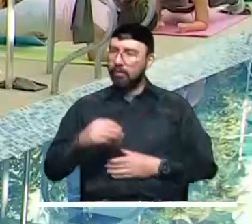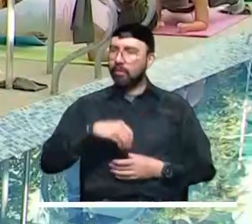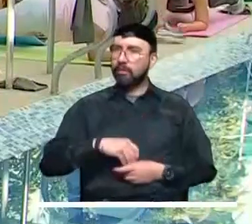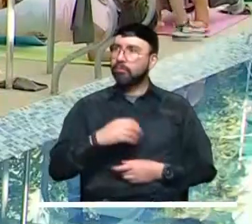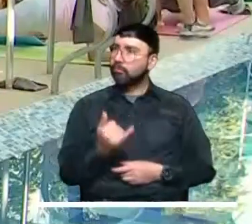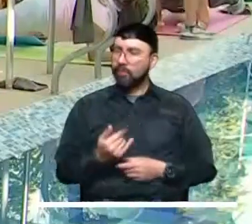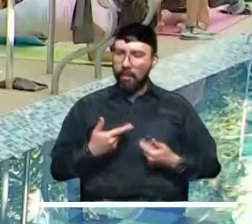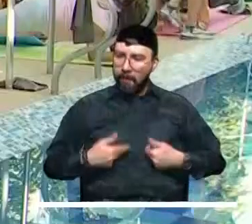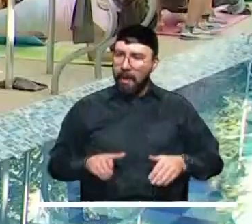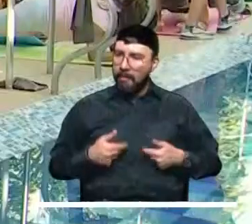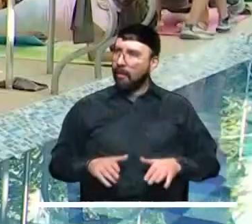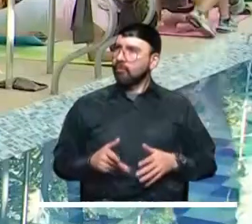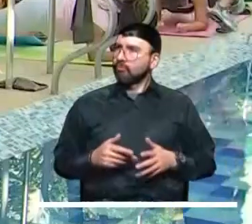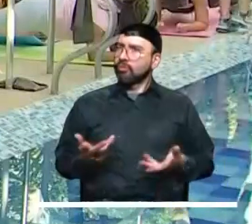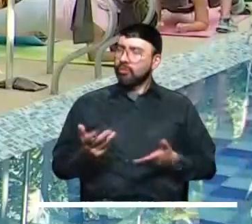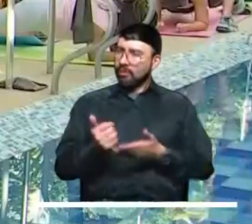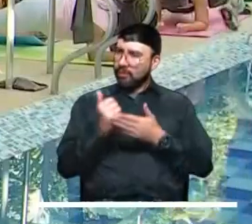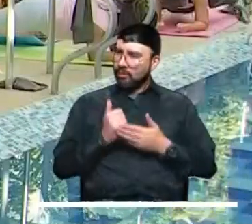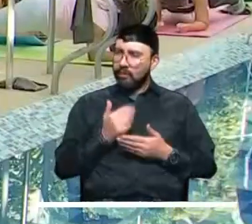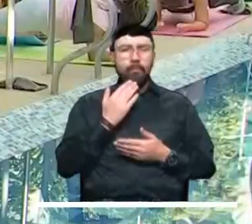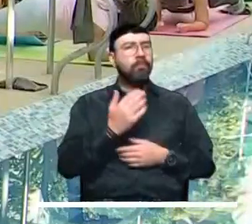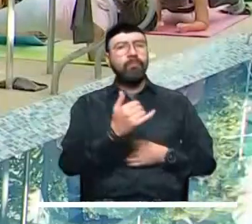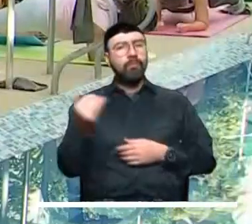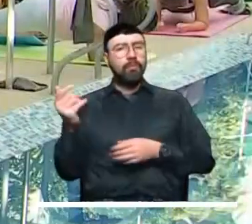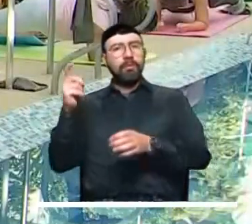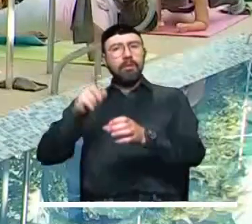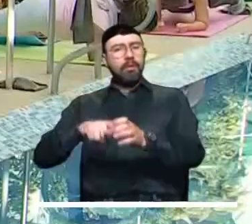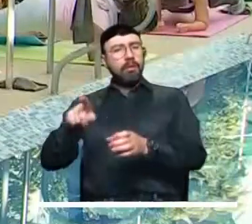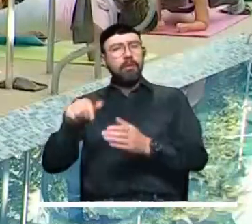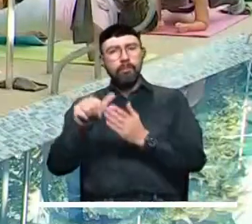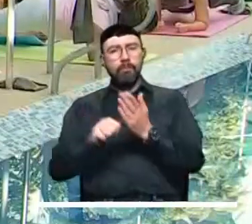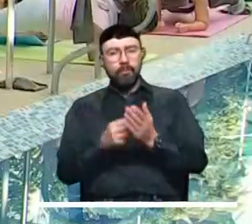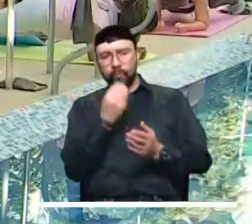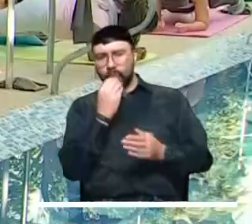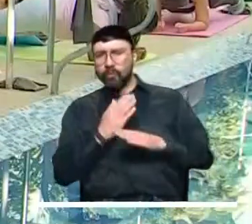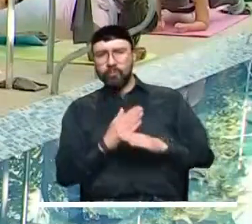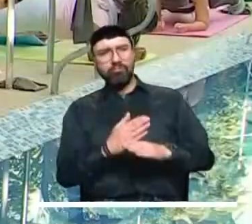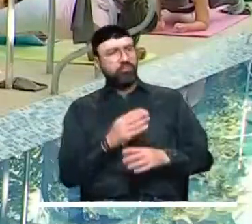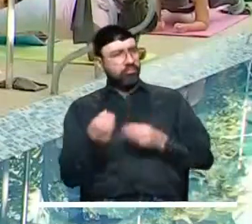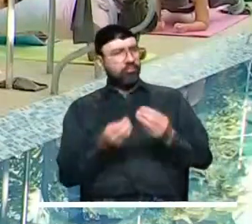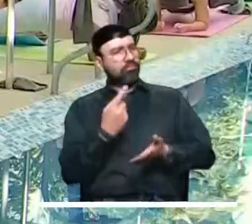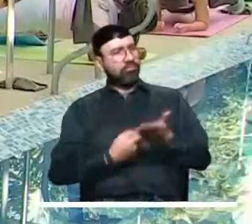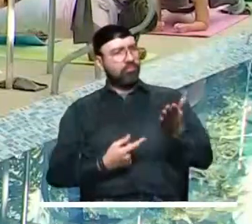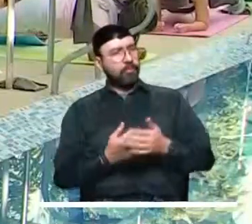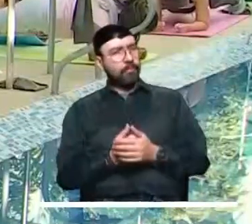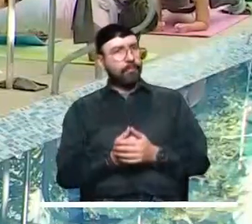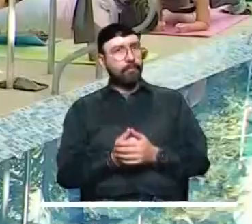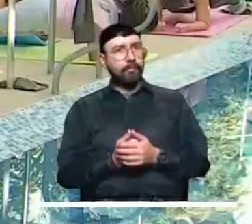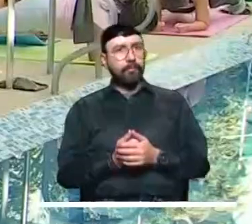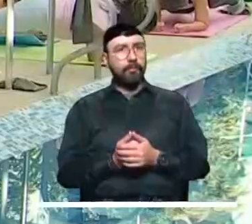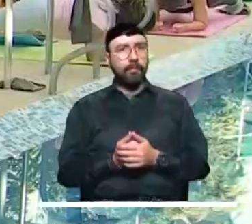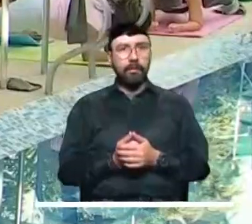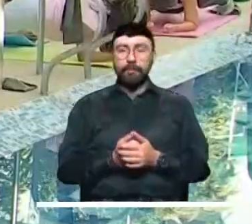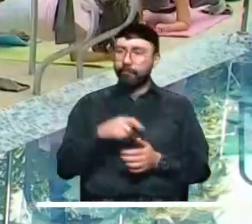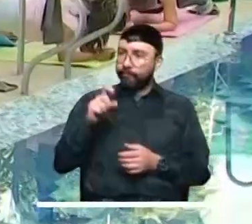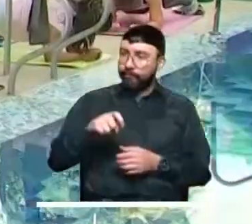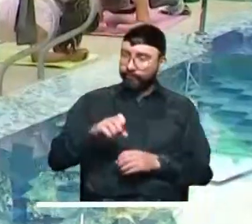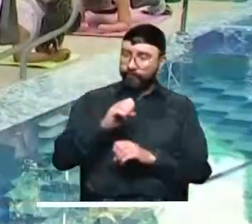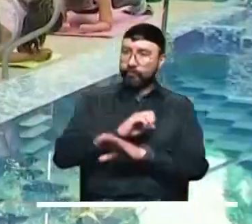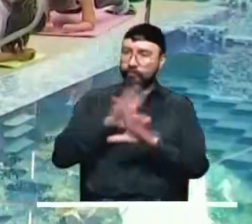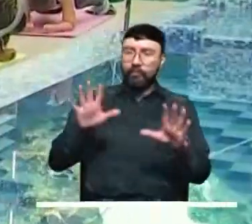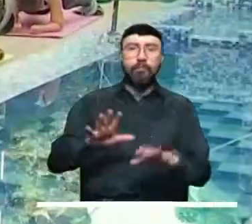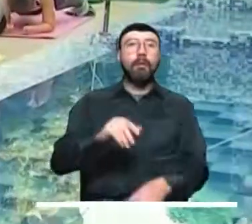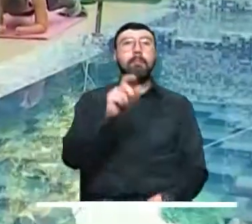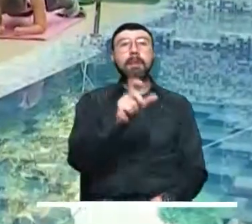que muchos de ellos están ahora en el programa de ayuno intermitente. Algo que hay que aclarar efectivamente es que en este momento nuestros